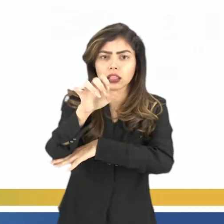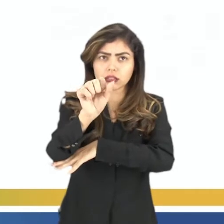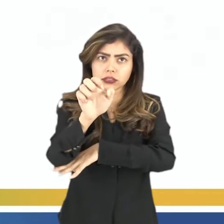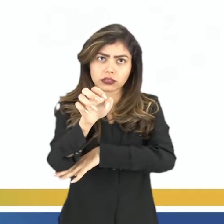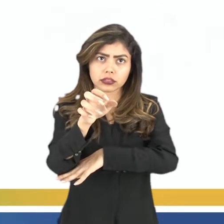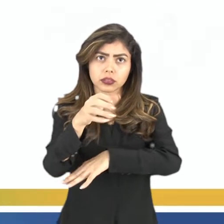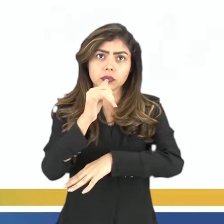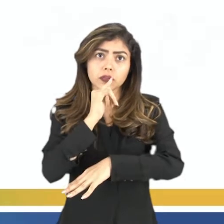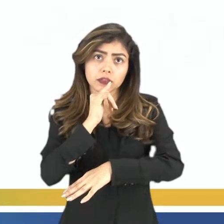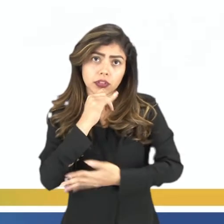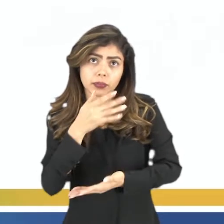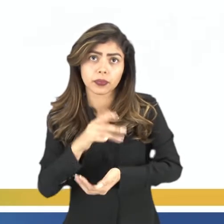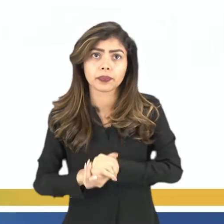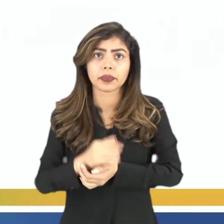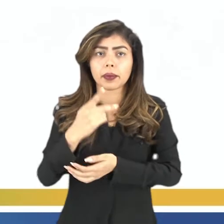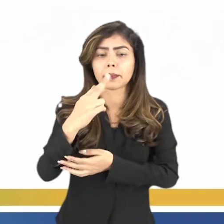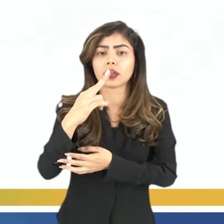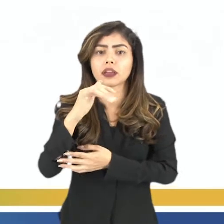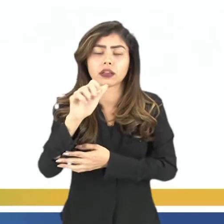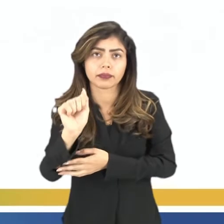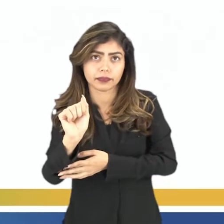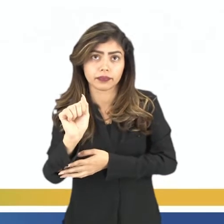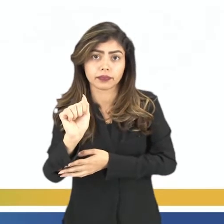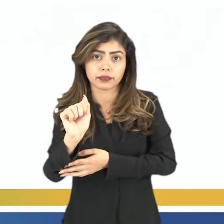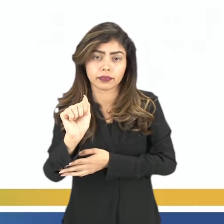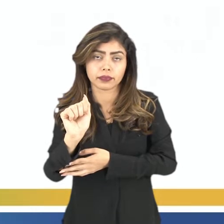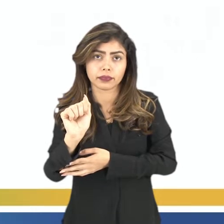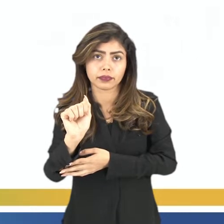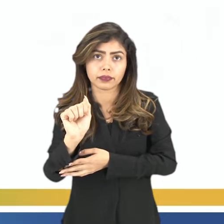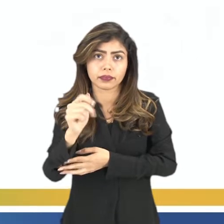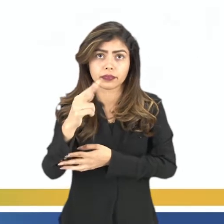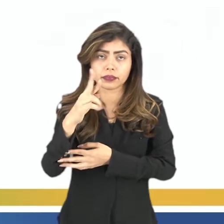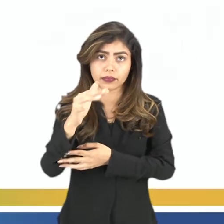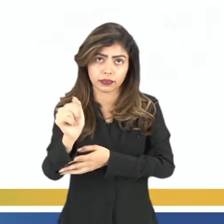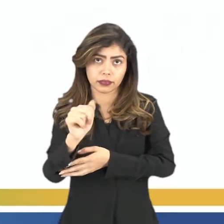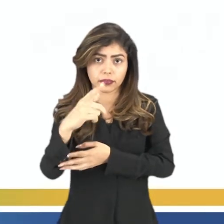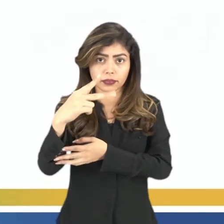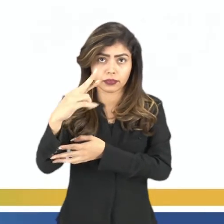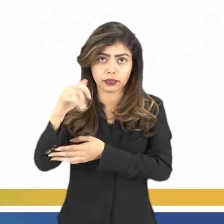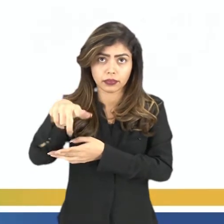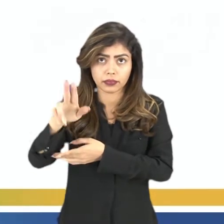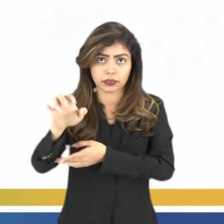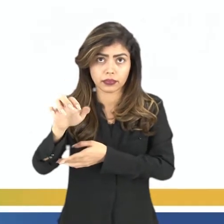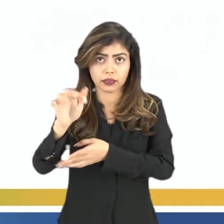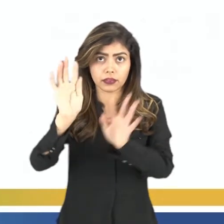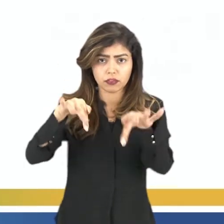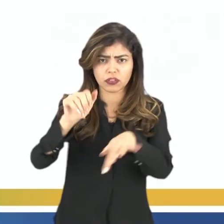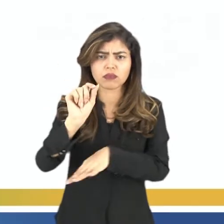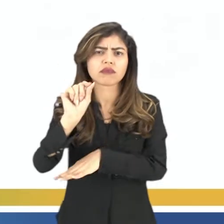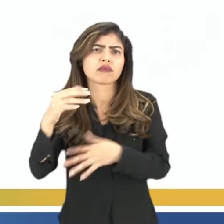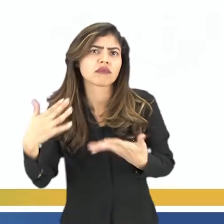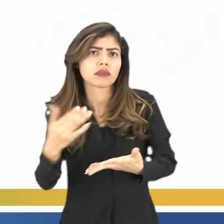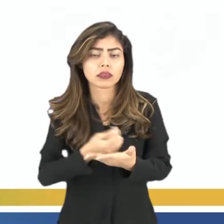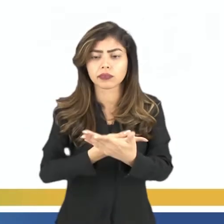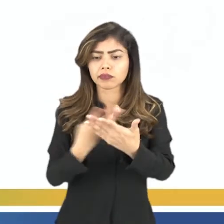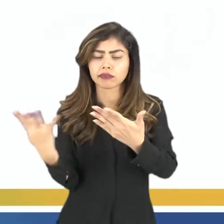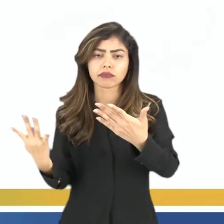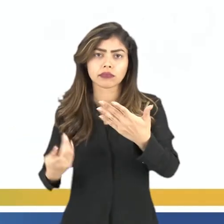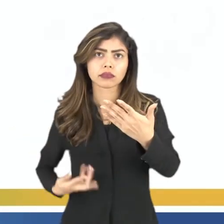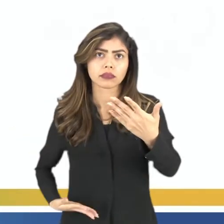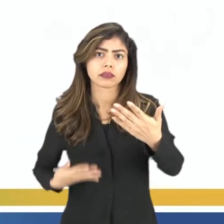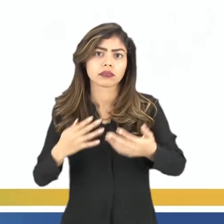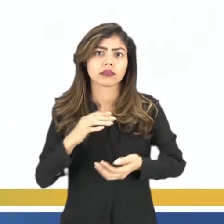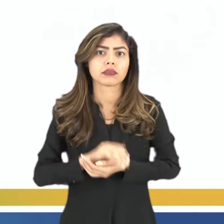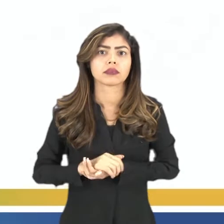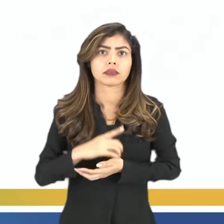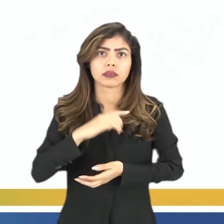finales, por ejemplo, nosotros tenemos para que, en fin de que, y nosotros